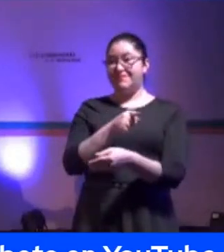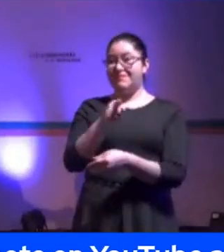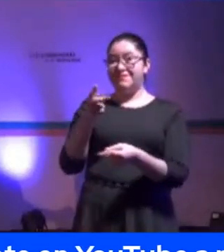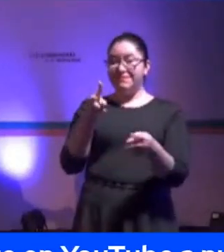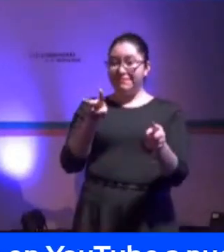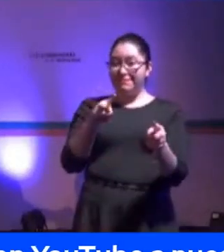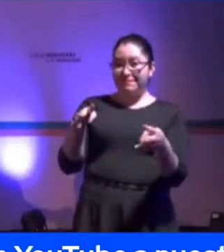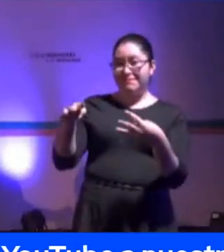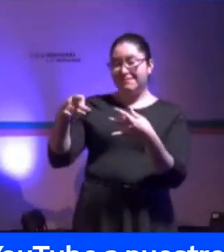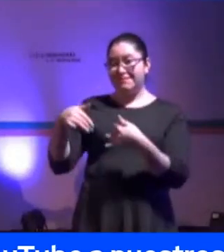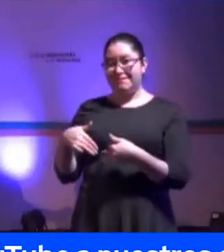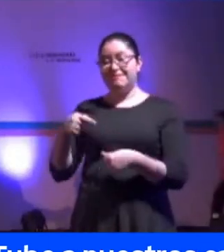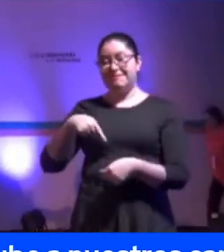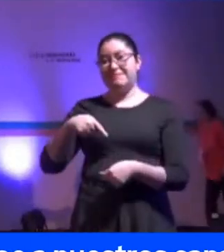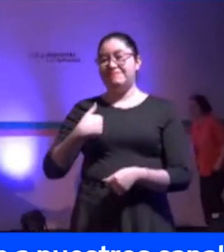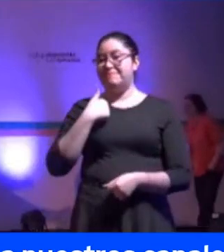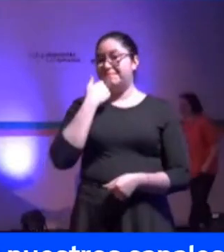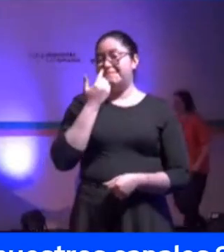gustaría decir lo siguiente: